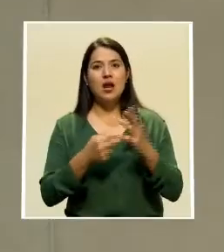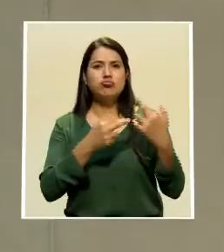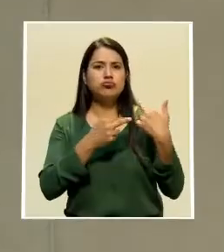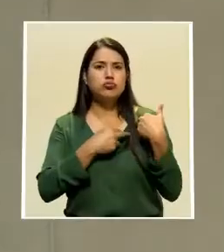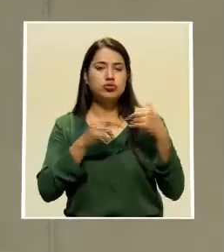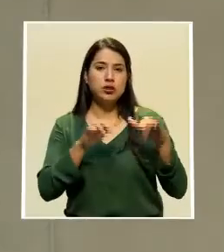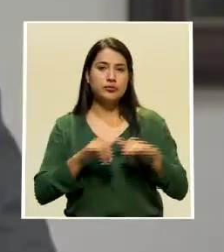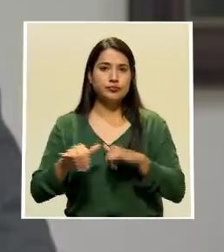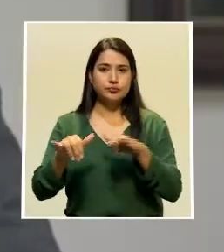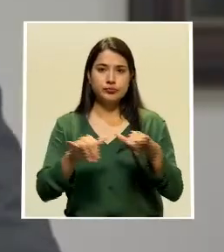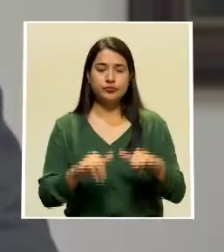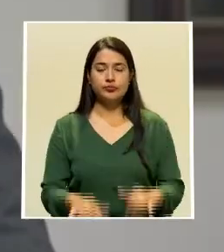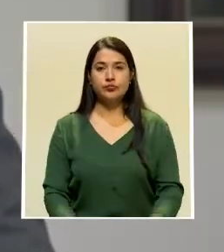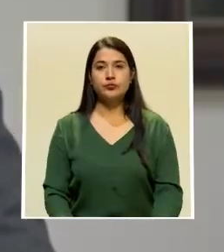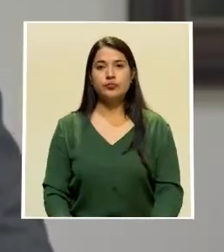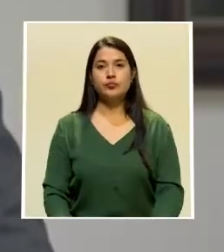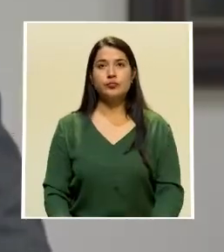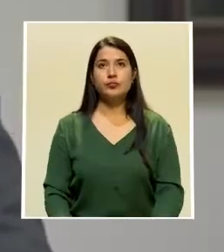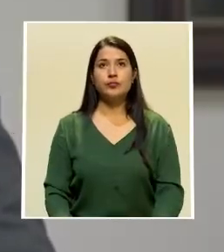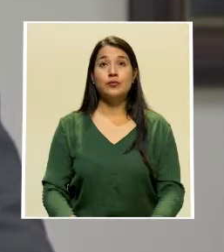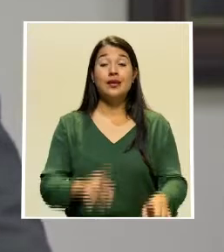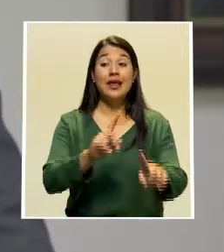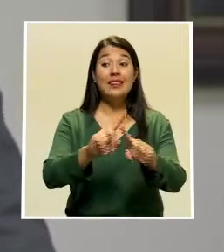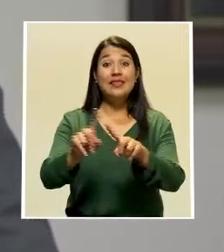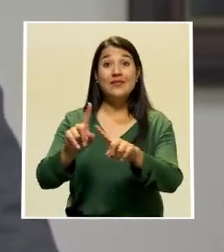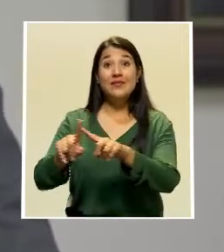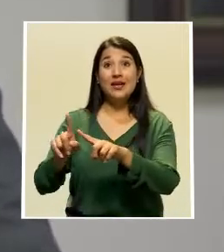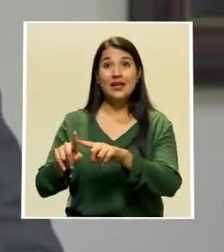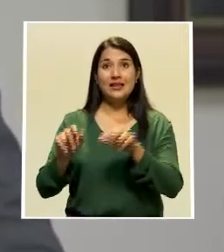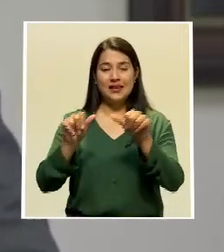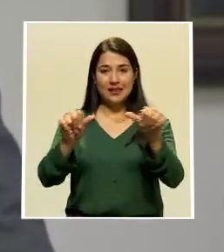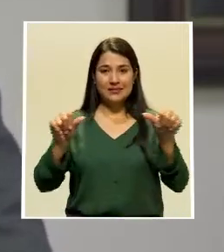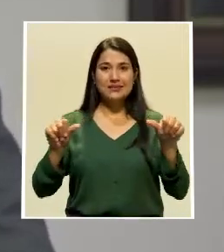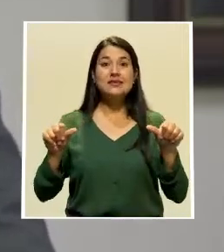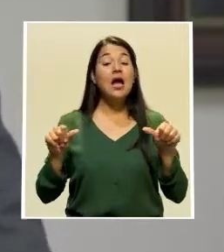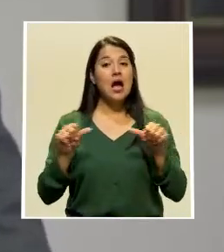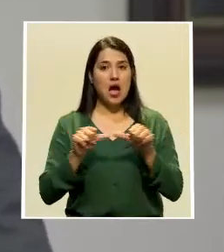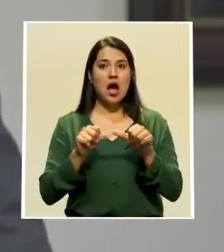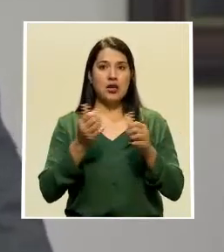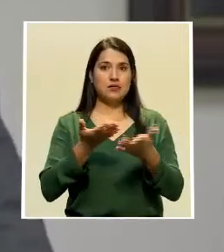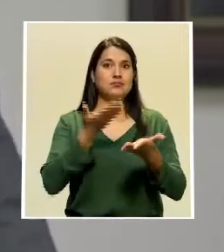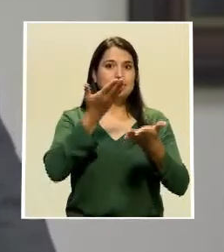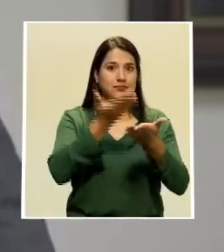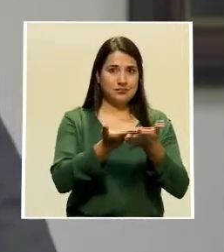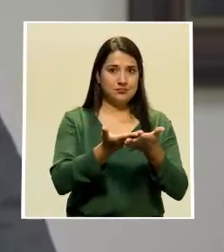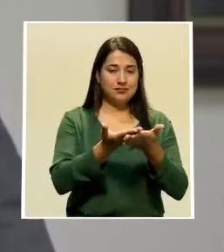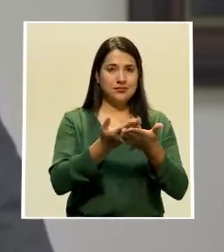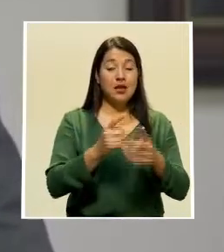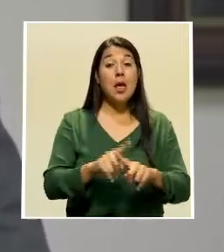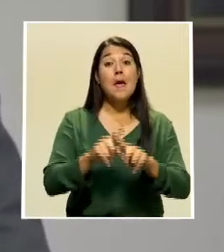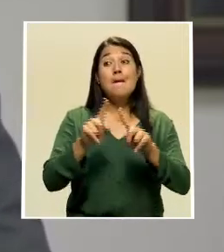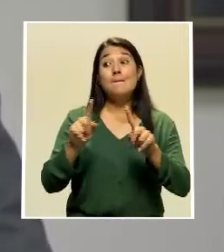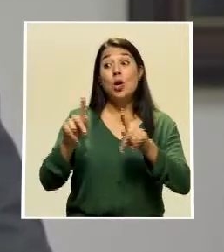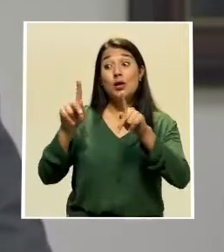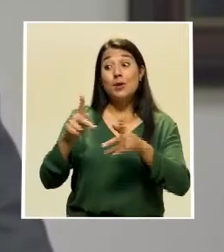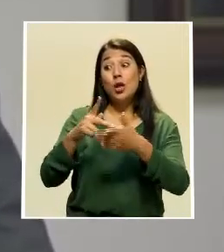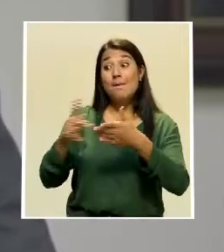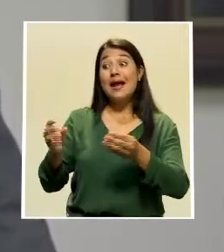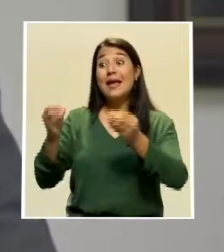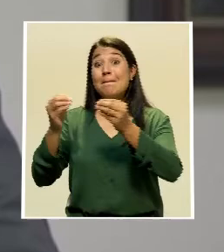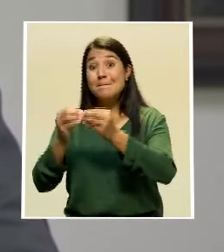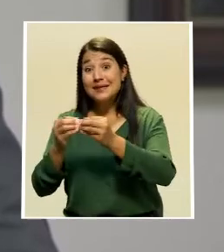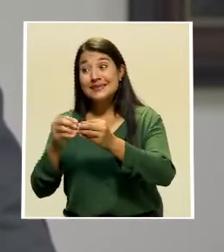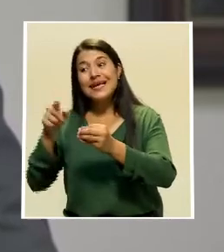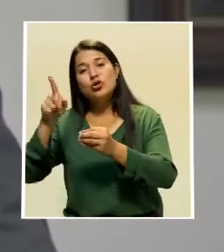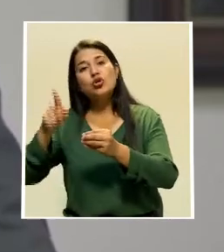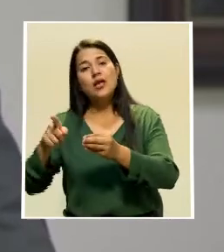cargas. Los distintos sectores aportarán, pero los más pudientes serán los que más apoyen.